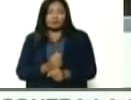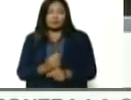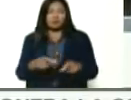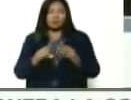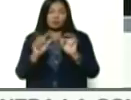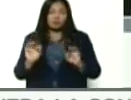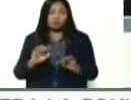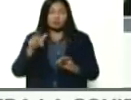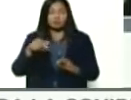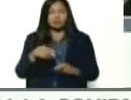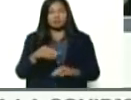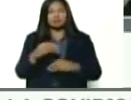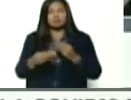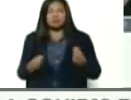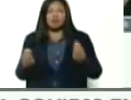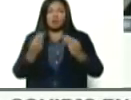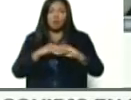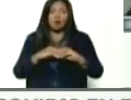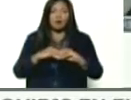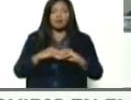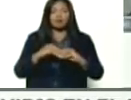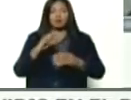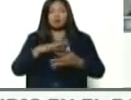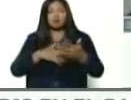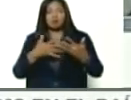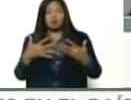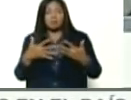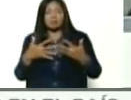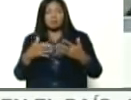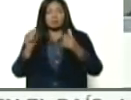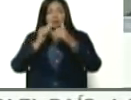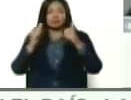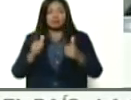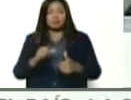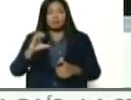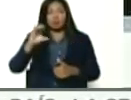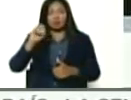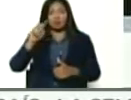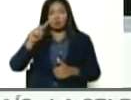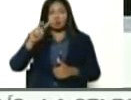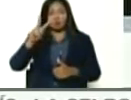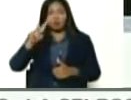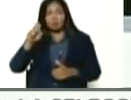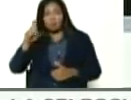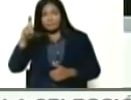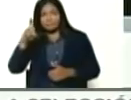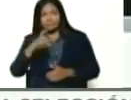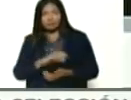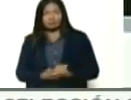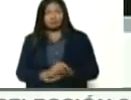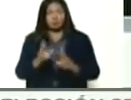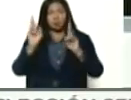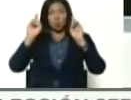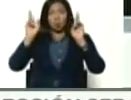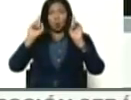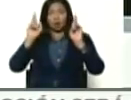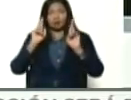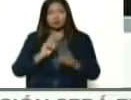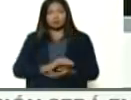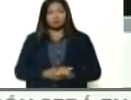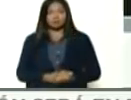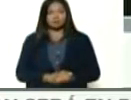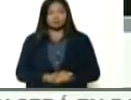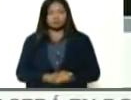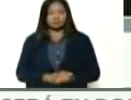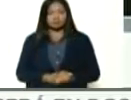que se cumpla el cronograma que se ha hablado con el sistema cobas ojalá ojalá yo